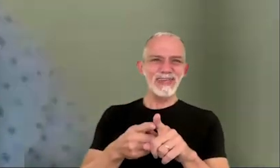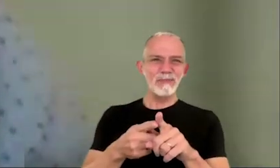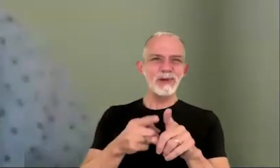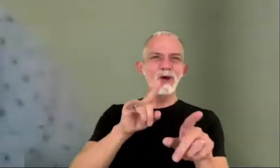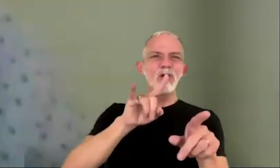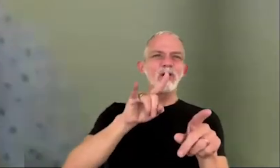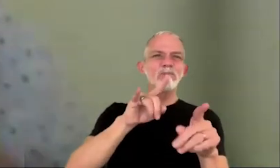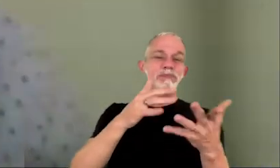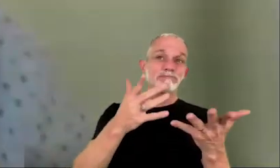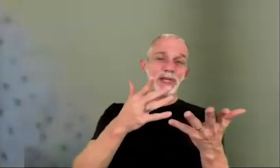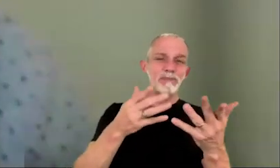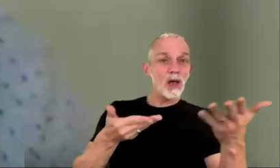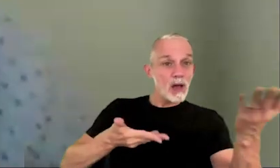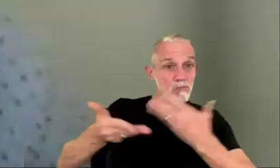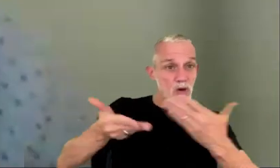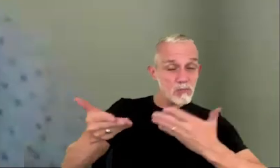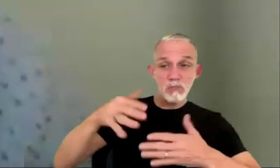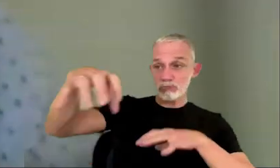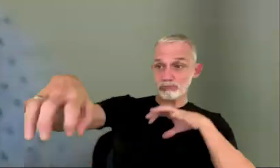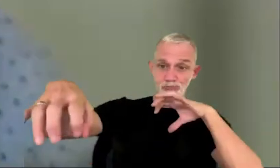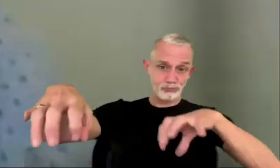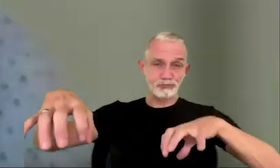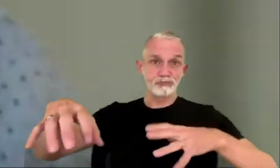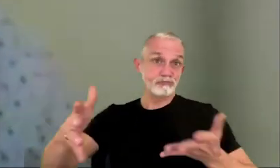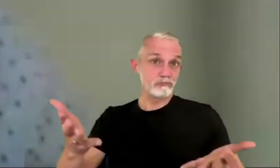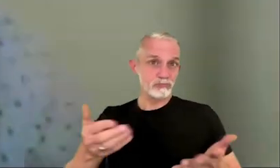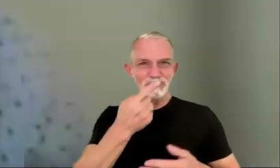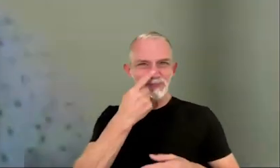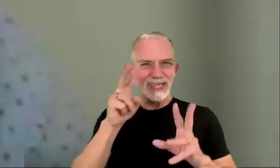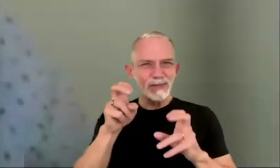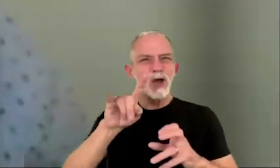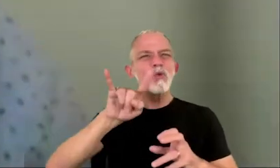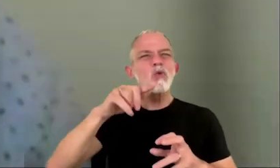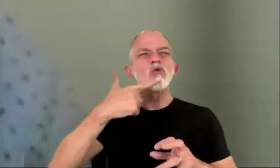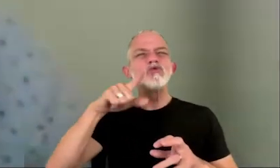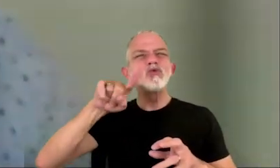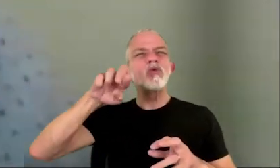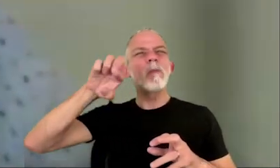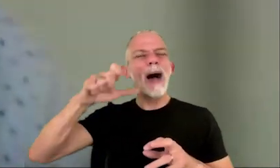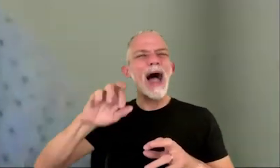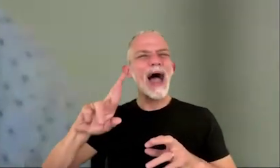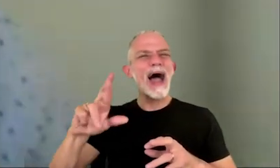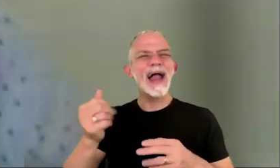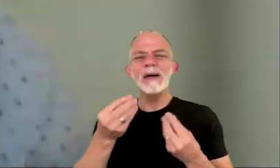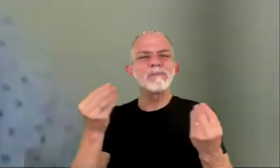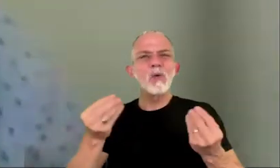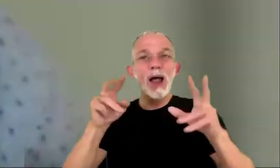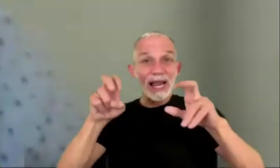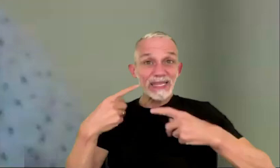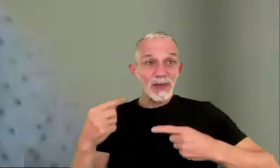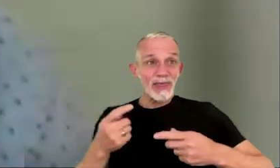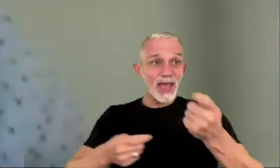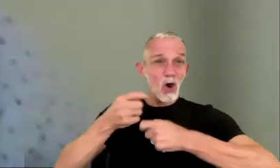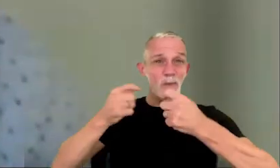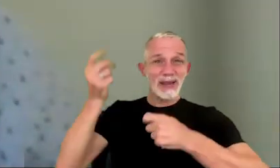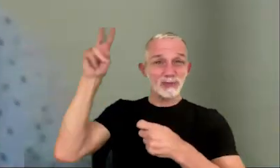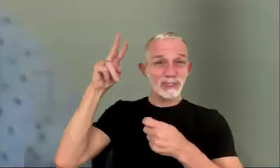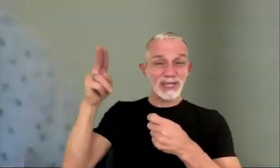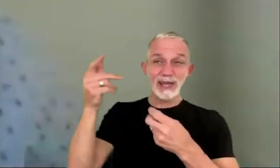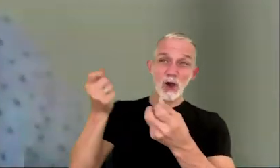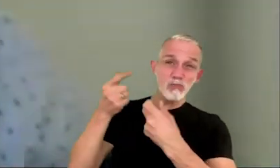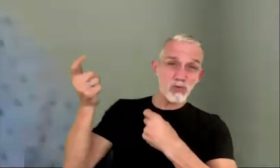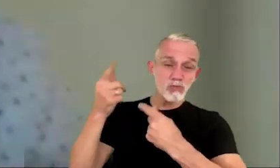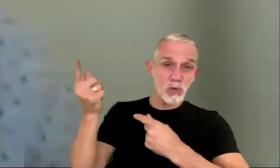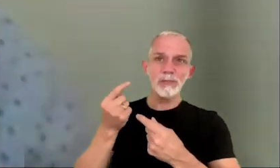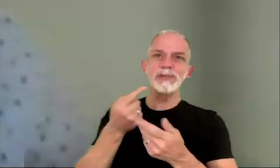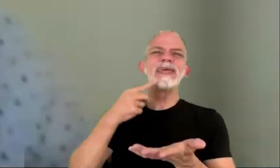actividades de intercambio, y ahora se viene un tema muy interesante para el SUPARA también, porque se relaciona con todo lo que sea el comercio exterior y el tema de los